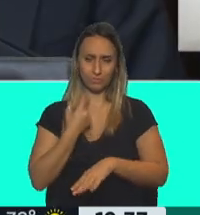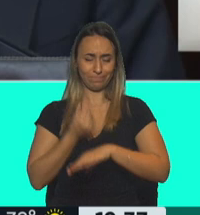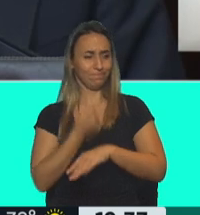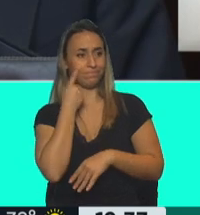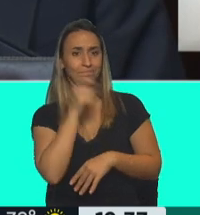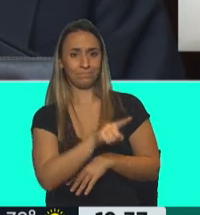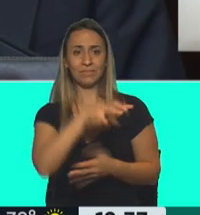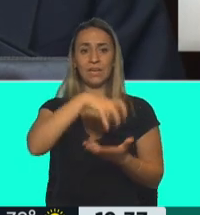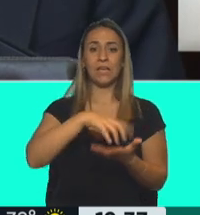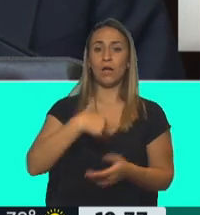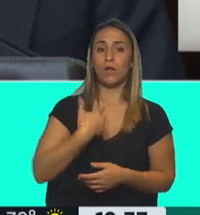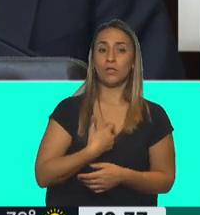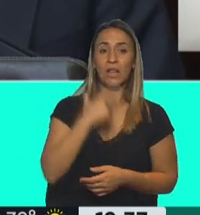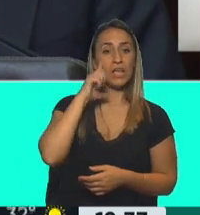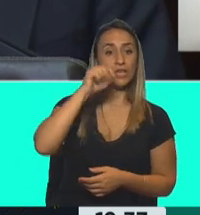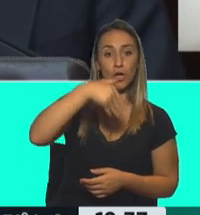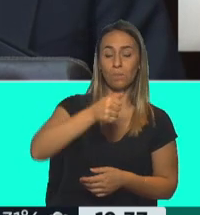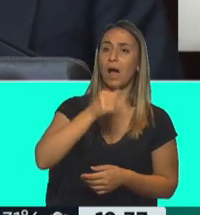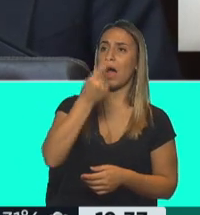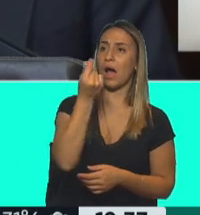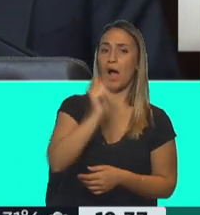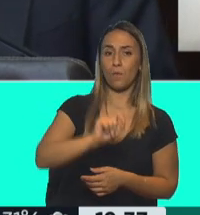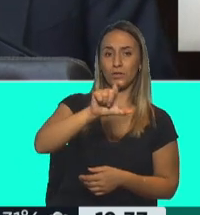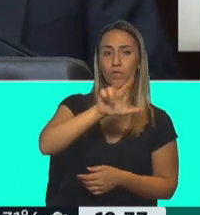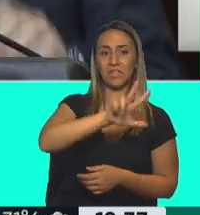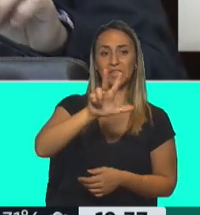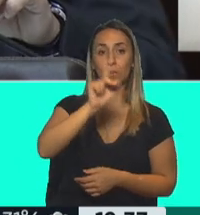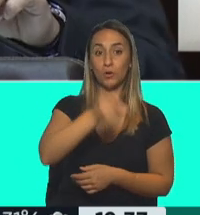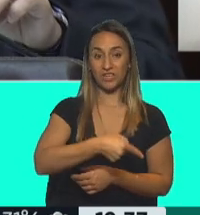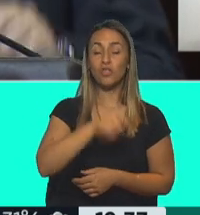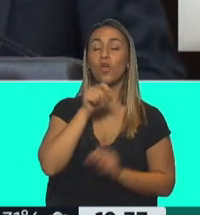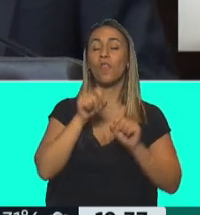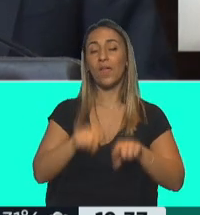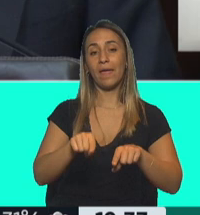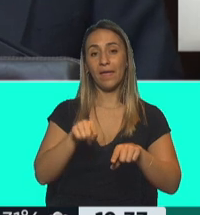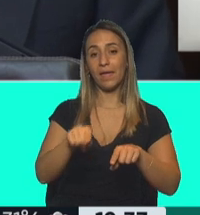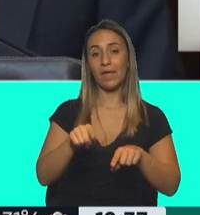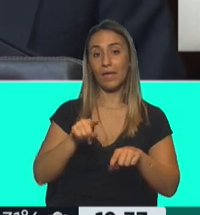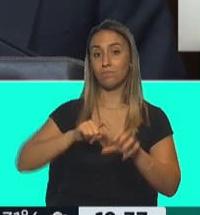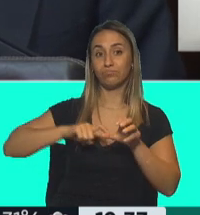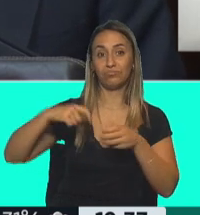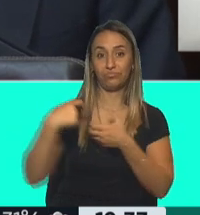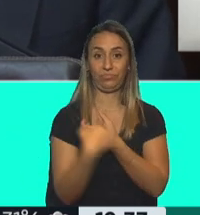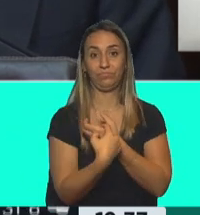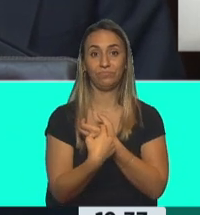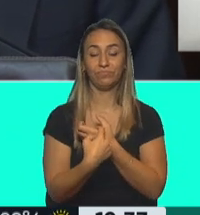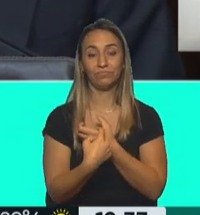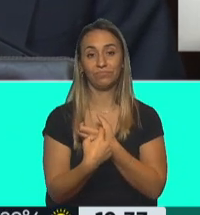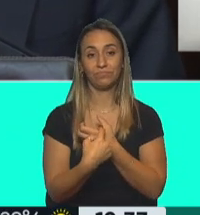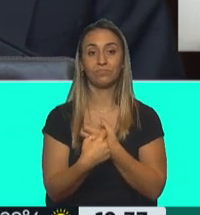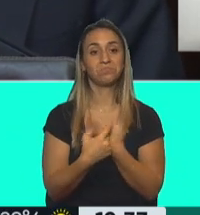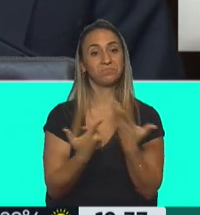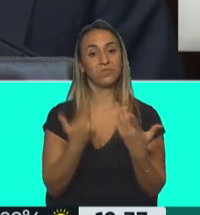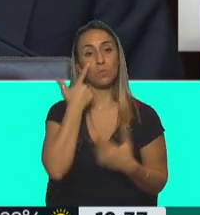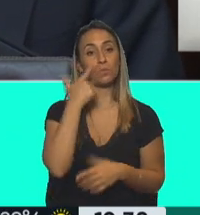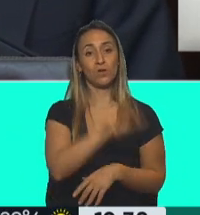sucede a las prepagas. El IOMA aumentó un 33% la cantidad de prestadores. Entonces, me parece que lo que está sucediendo en un distrito